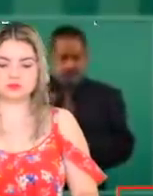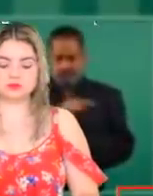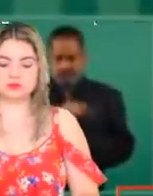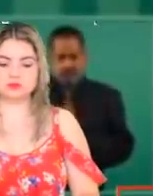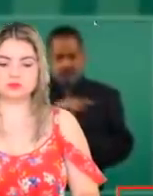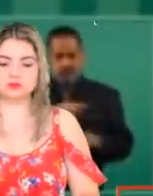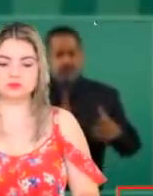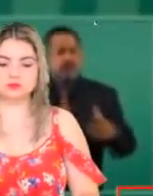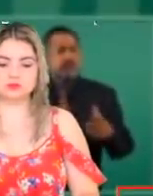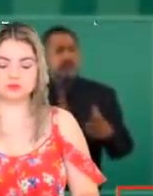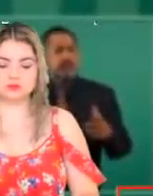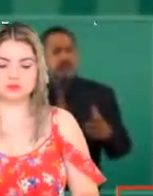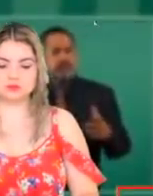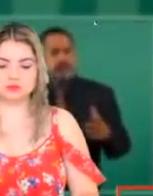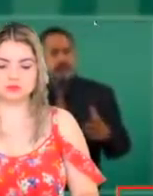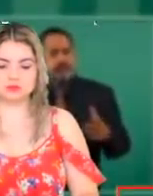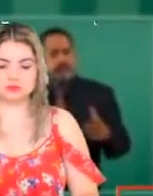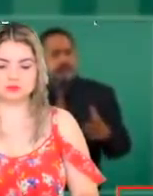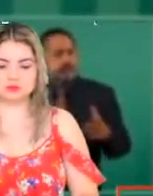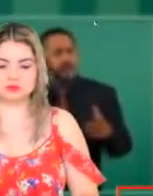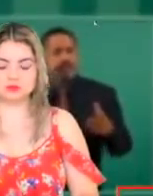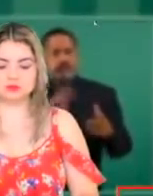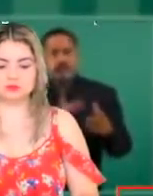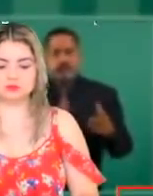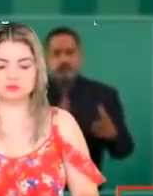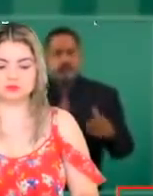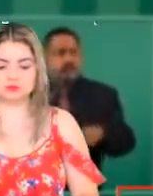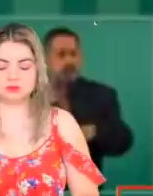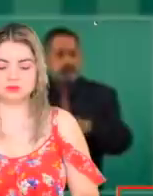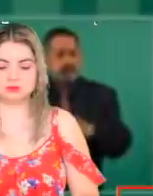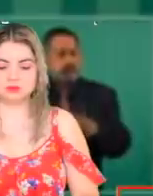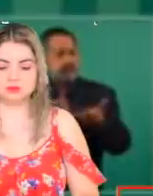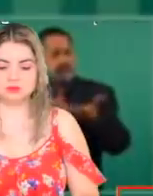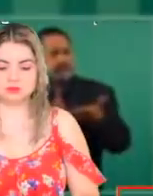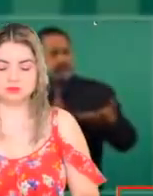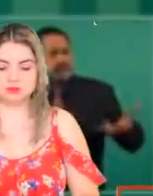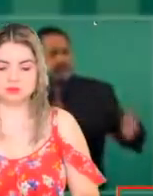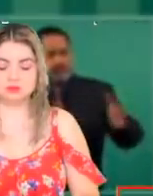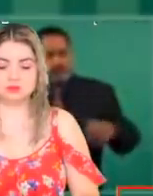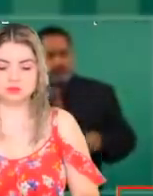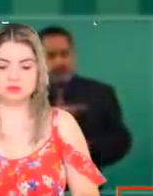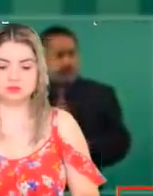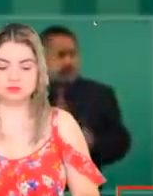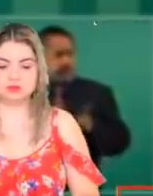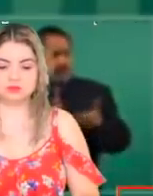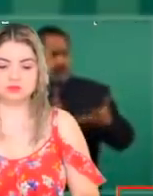Era el municipio con más extensión territorial en el país.